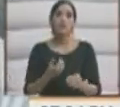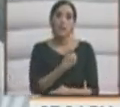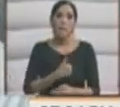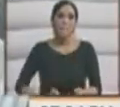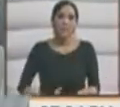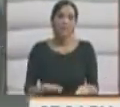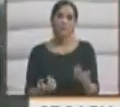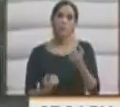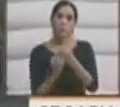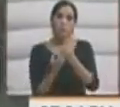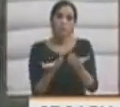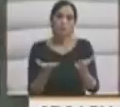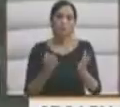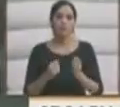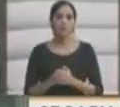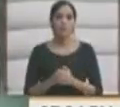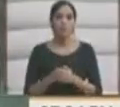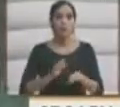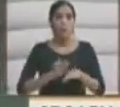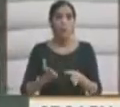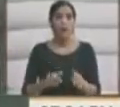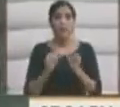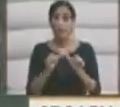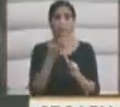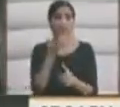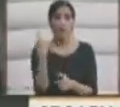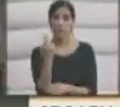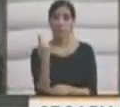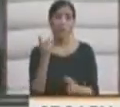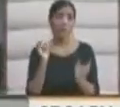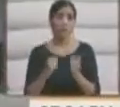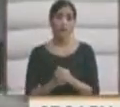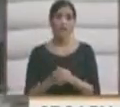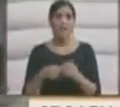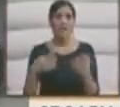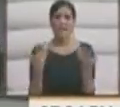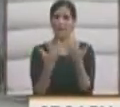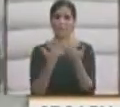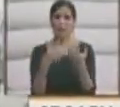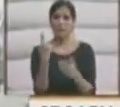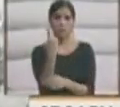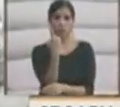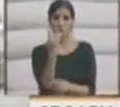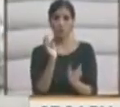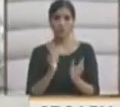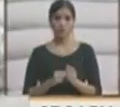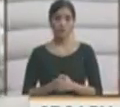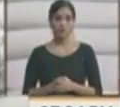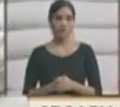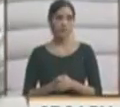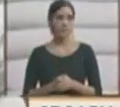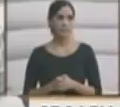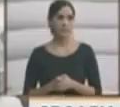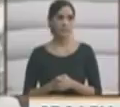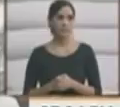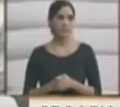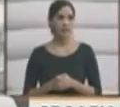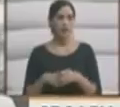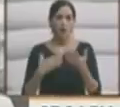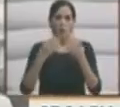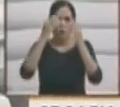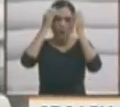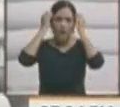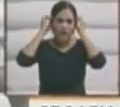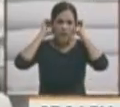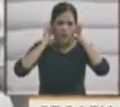que se puso las botas, porque seguíamos gritando solo. O sea, la pelea parecía que era por un solo lado. ¿Cuáles serían las irregularidades que